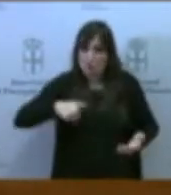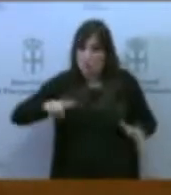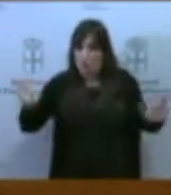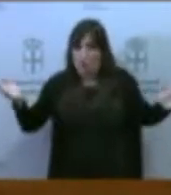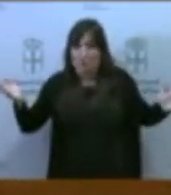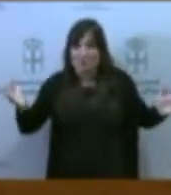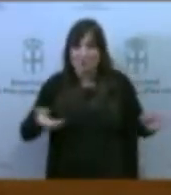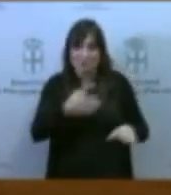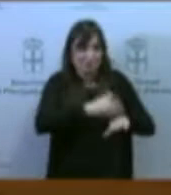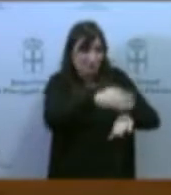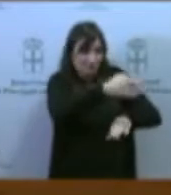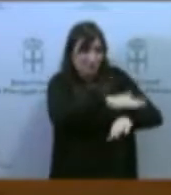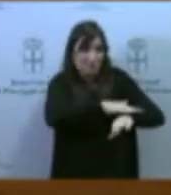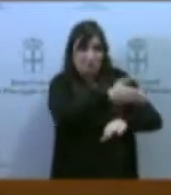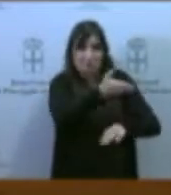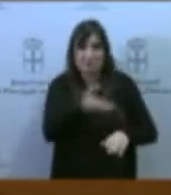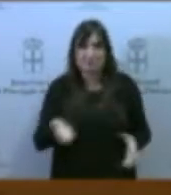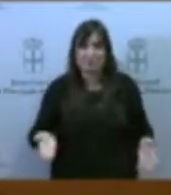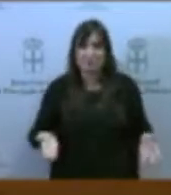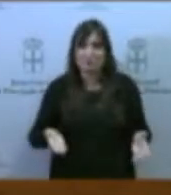Somos una fuerza de gobierno, repito.